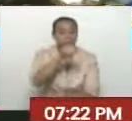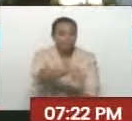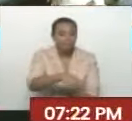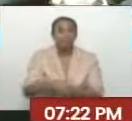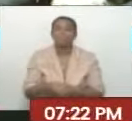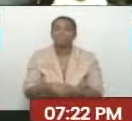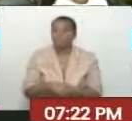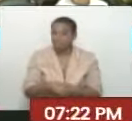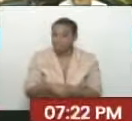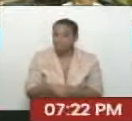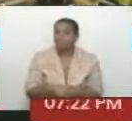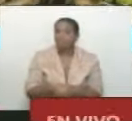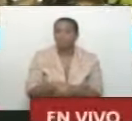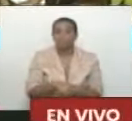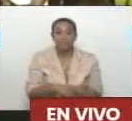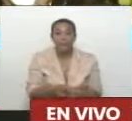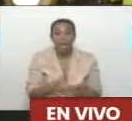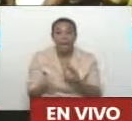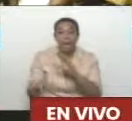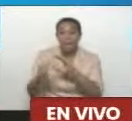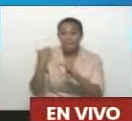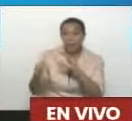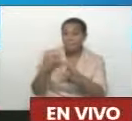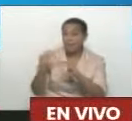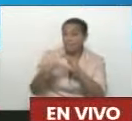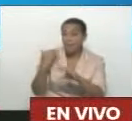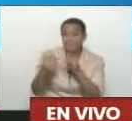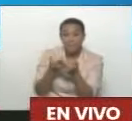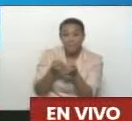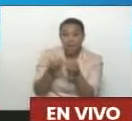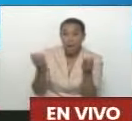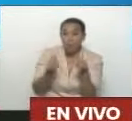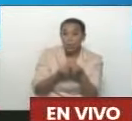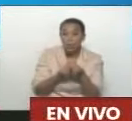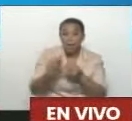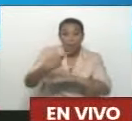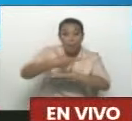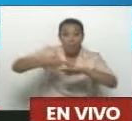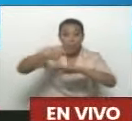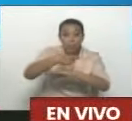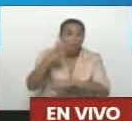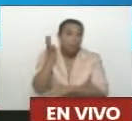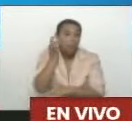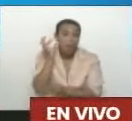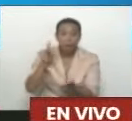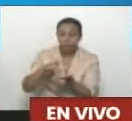Y me estuvo reportando junto a la gobernadora Karina,